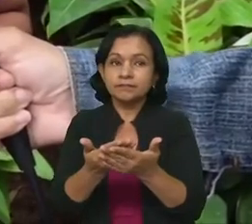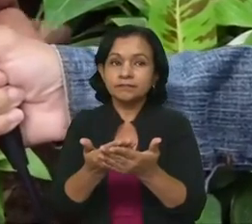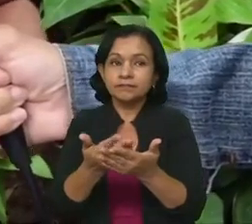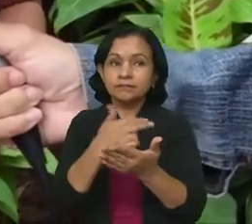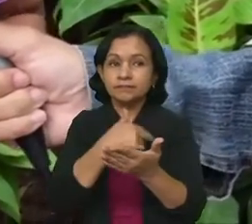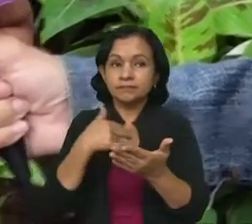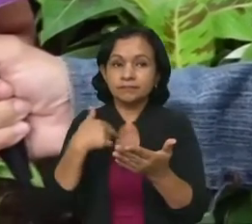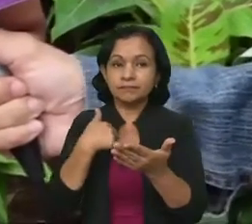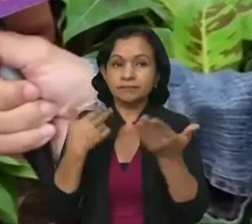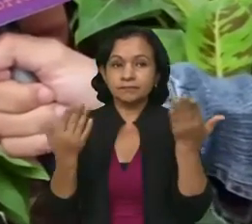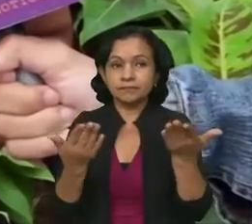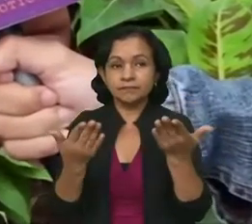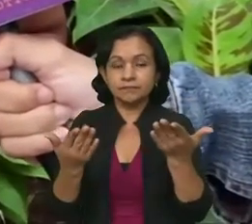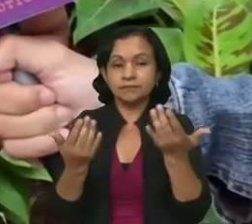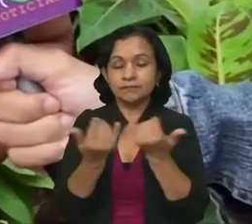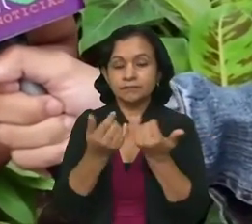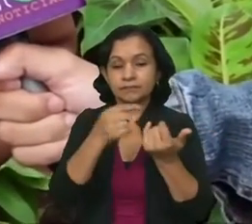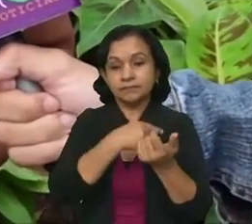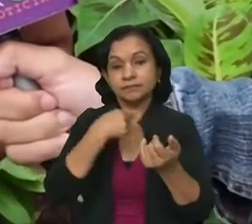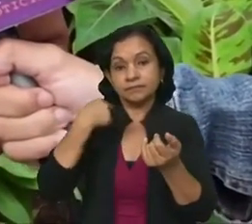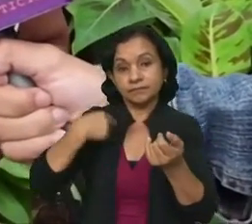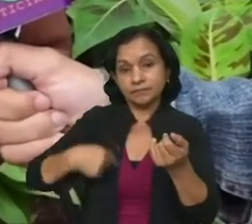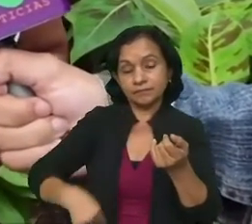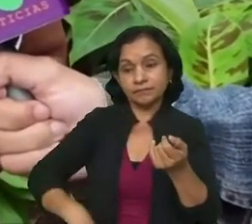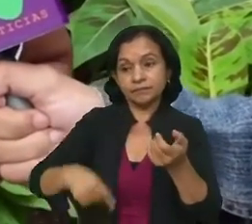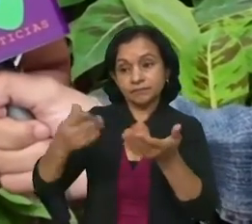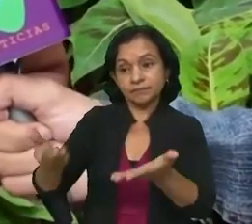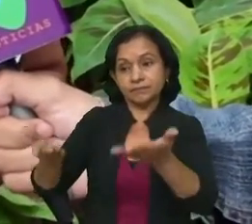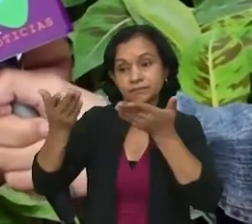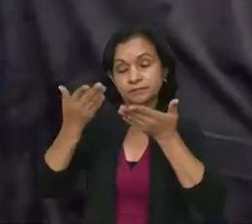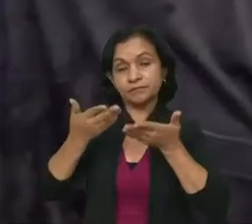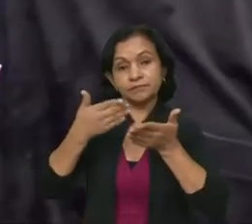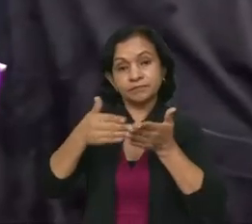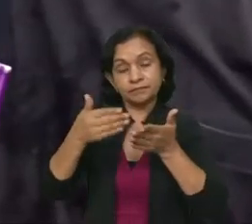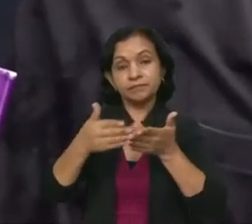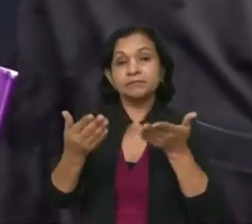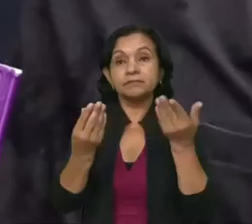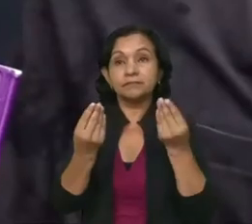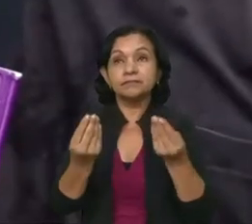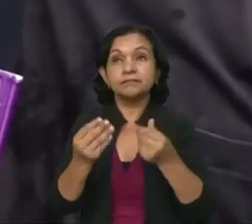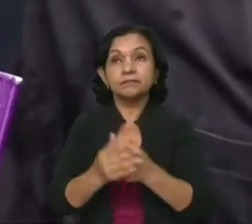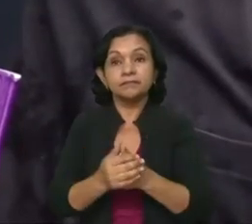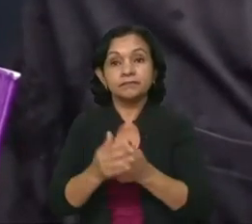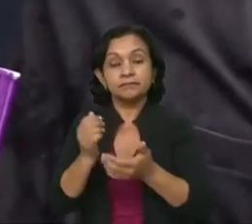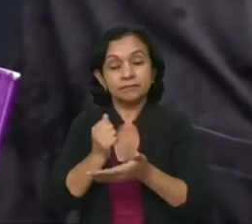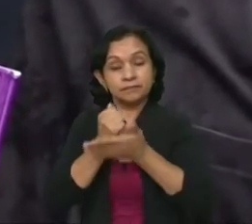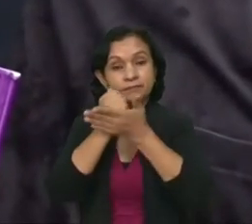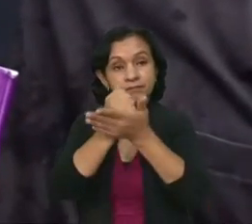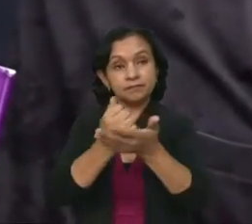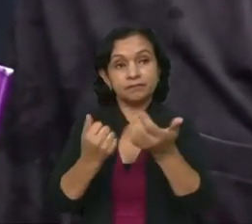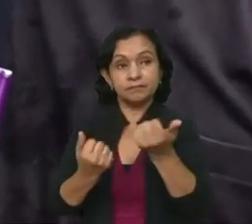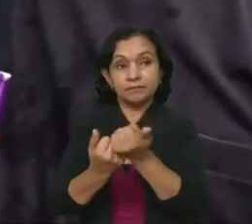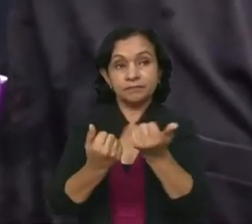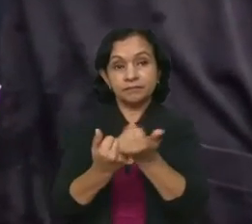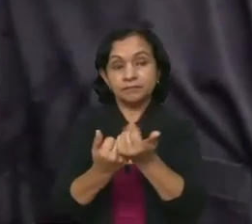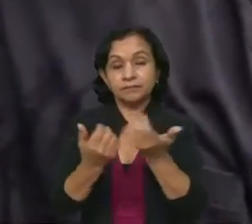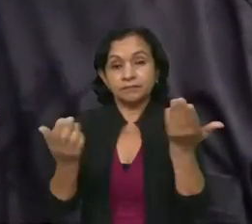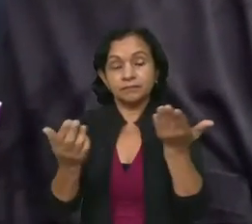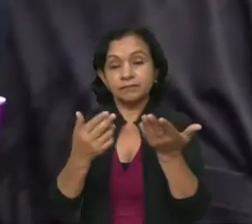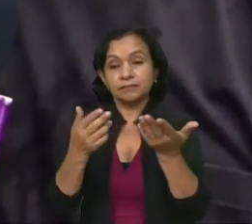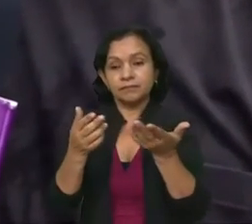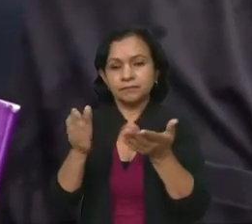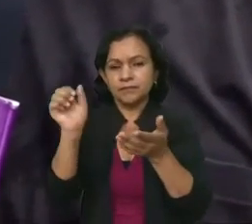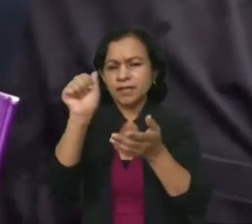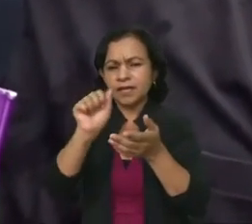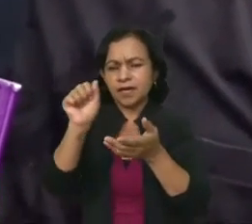el compañero de China, Taiwán, que nos ha facilitado bastante. He sido beneficiado con lo que es el bambú,